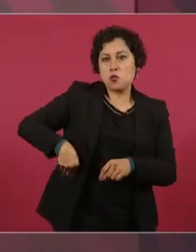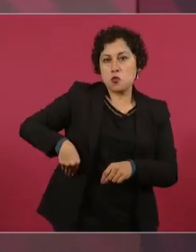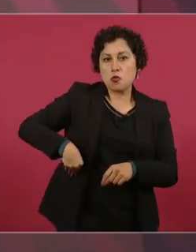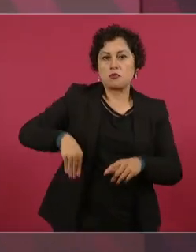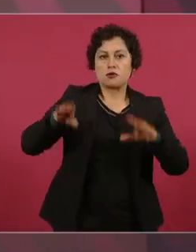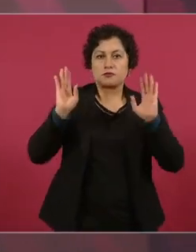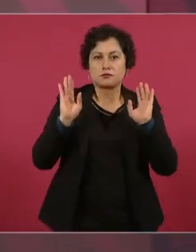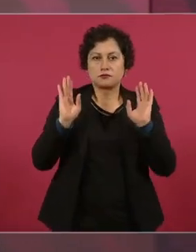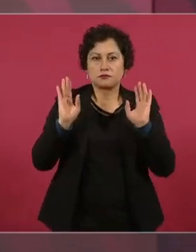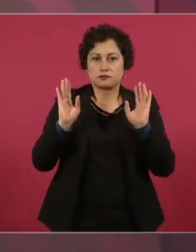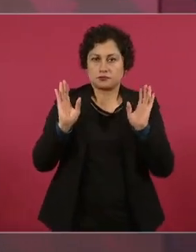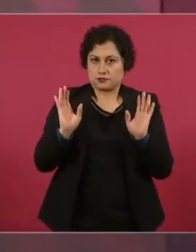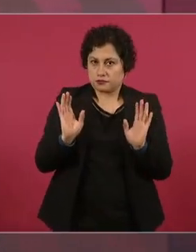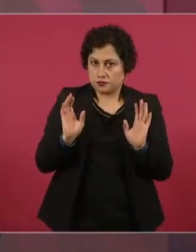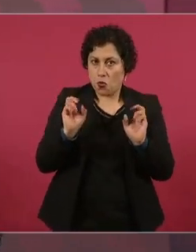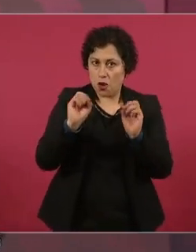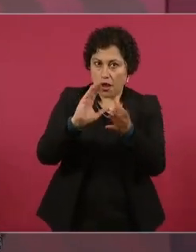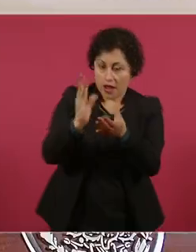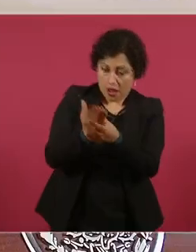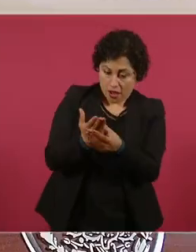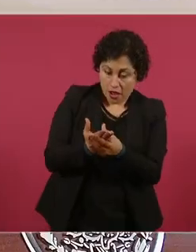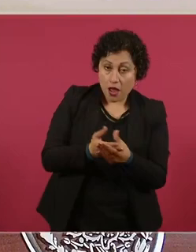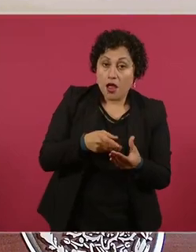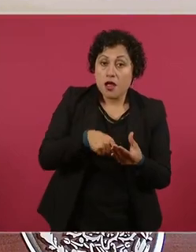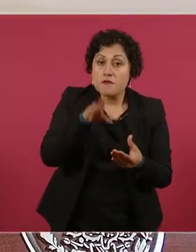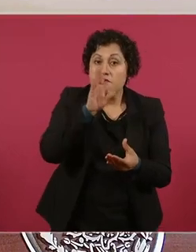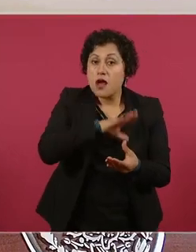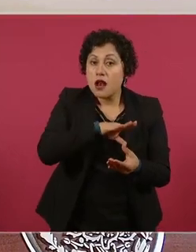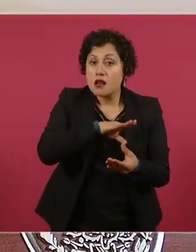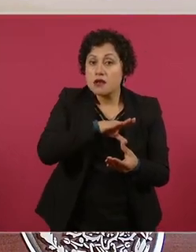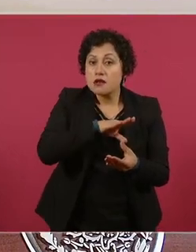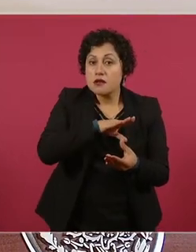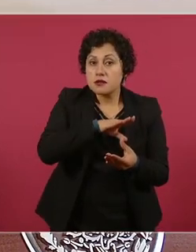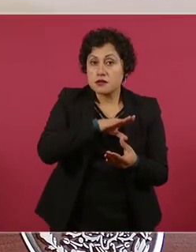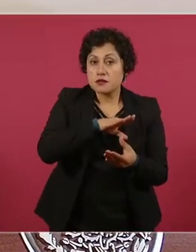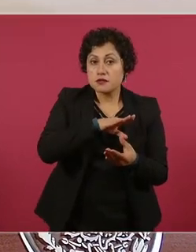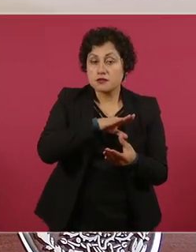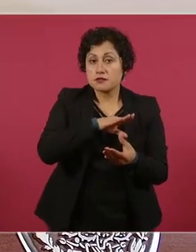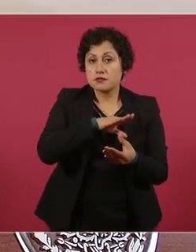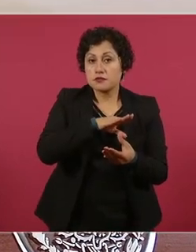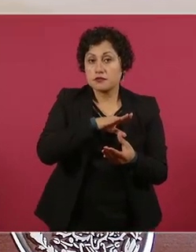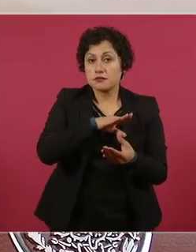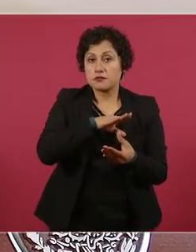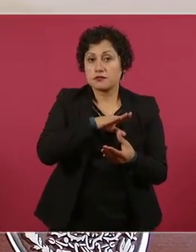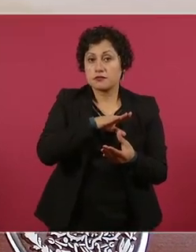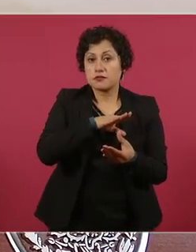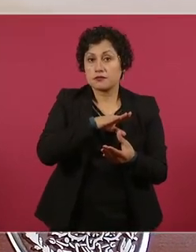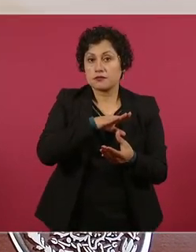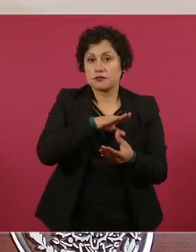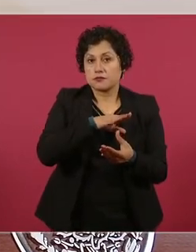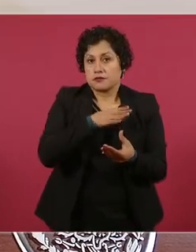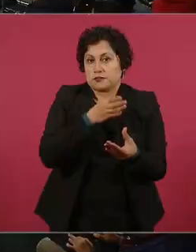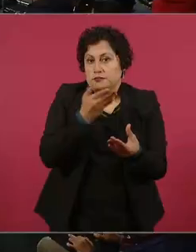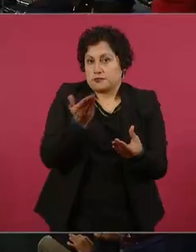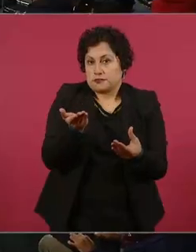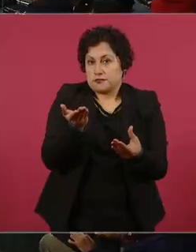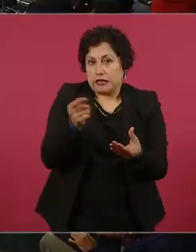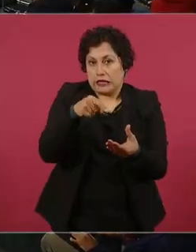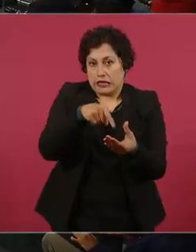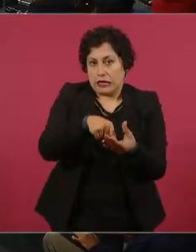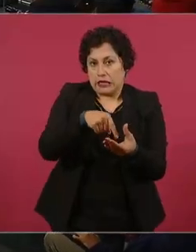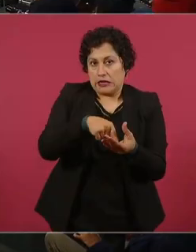bueno, si está mal integrada la averiguación y es de dominio público